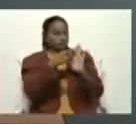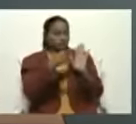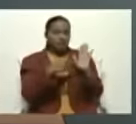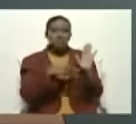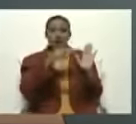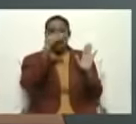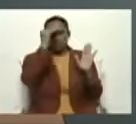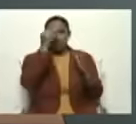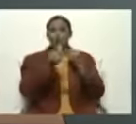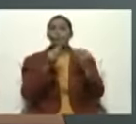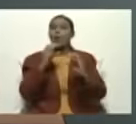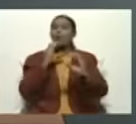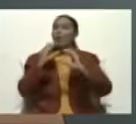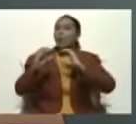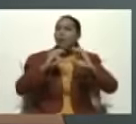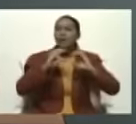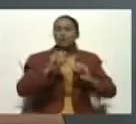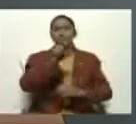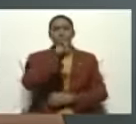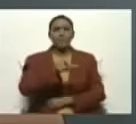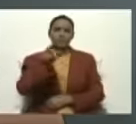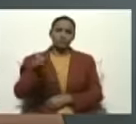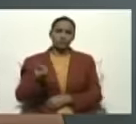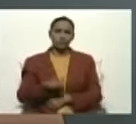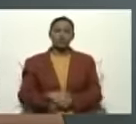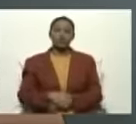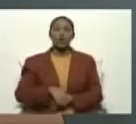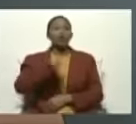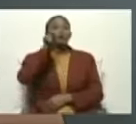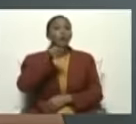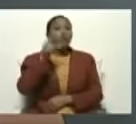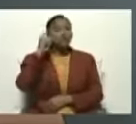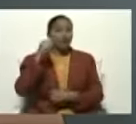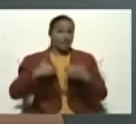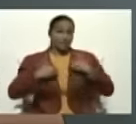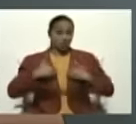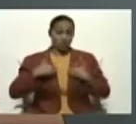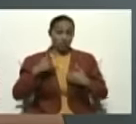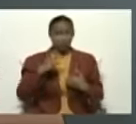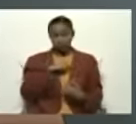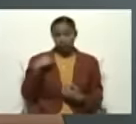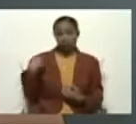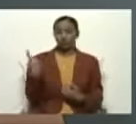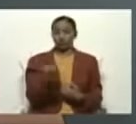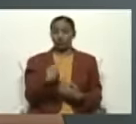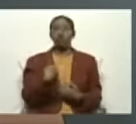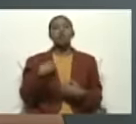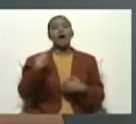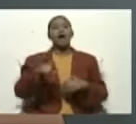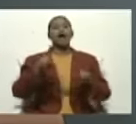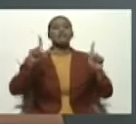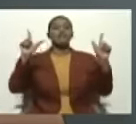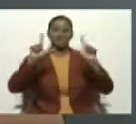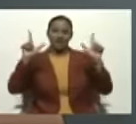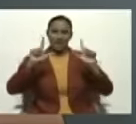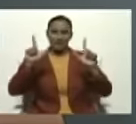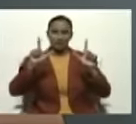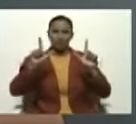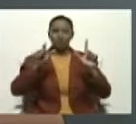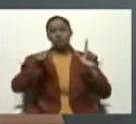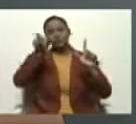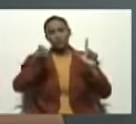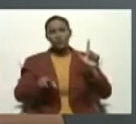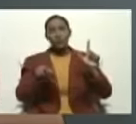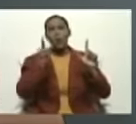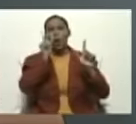con nuestros ciudadanos. Y nosotros los miércoles hay un programa que es conducido por un gran colega